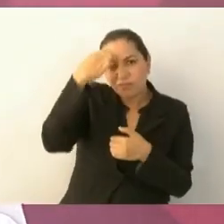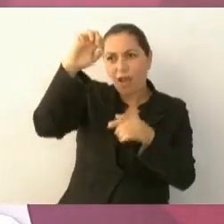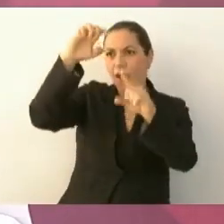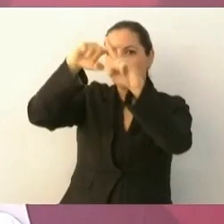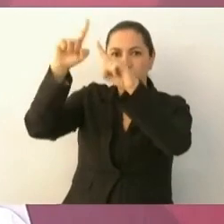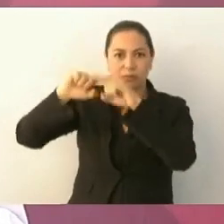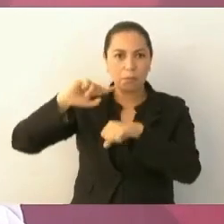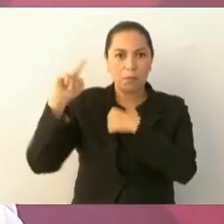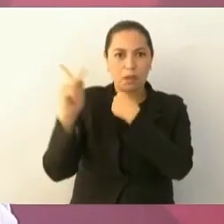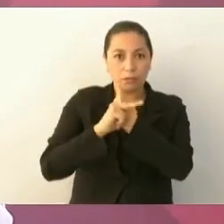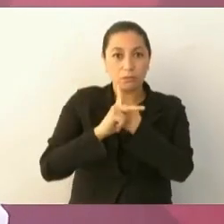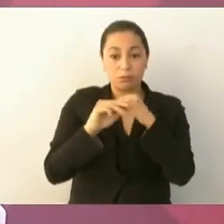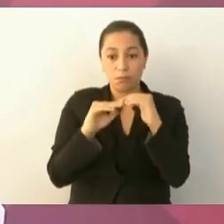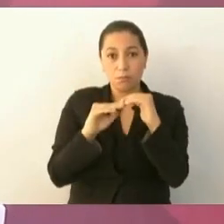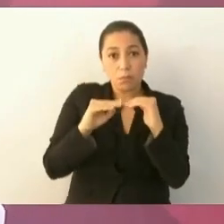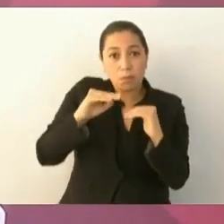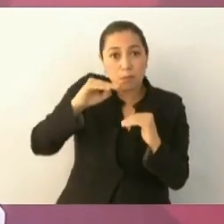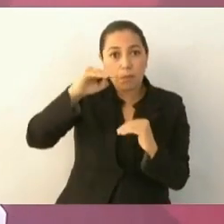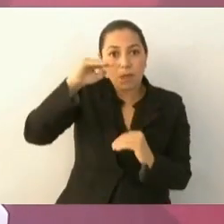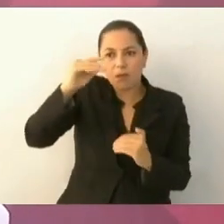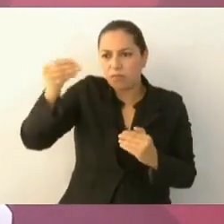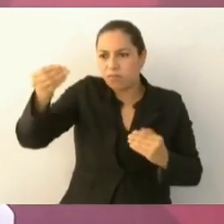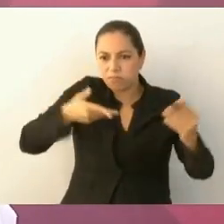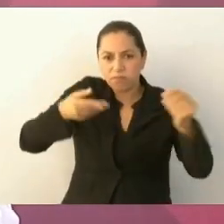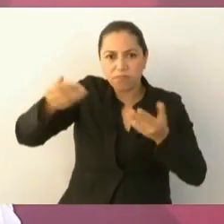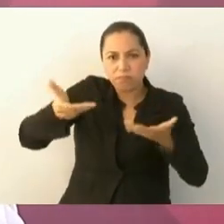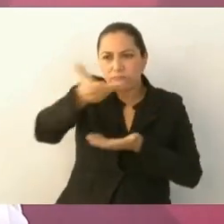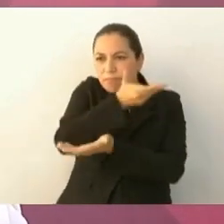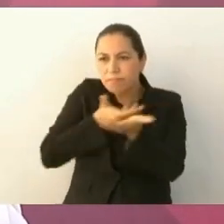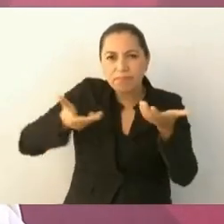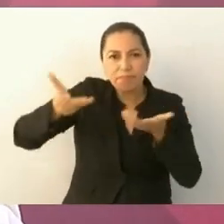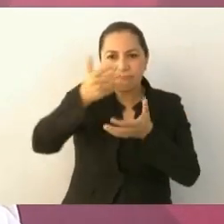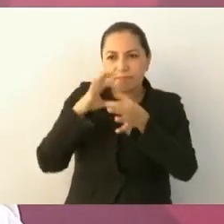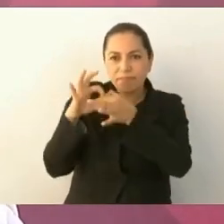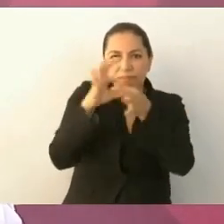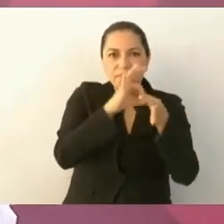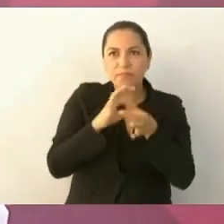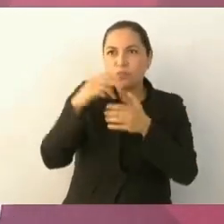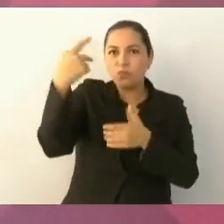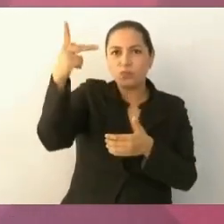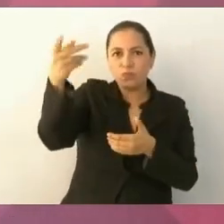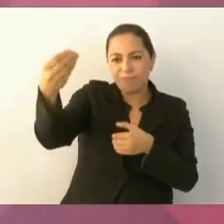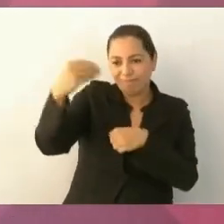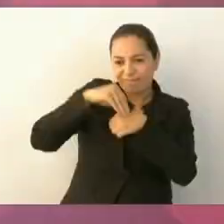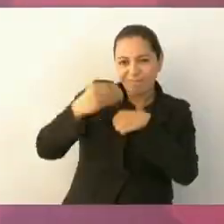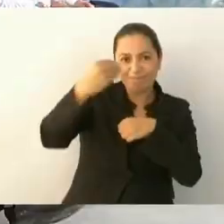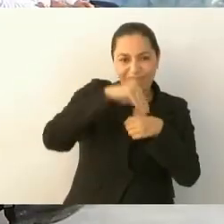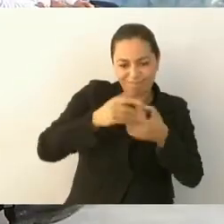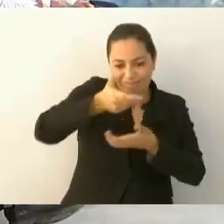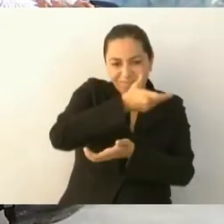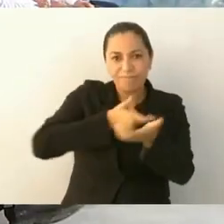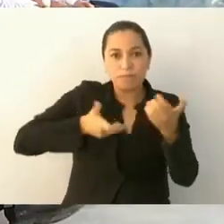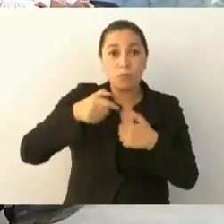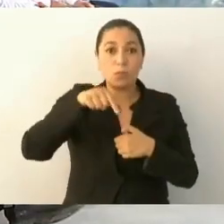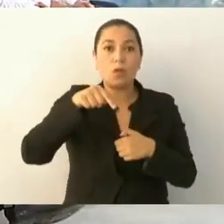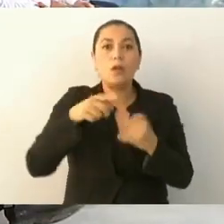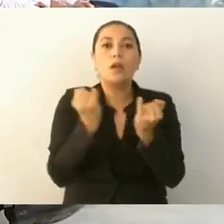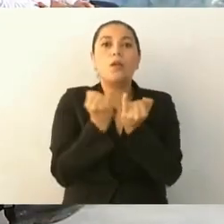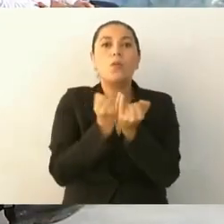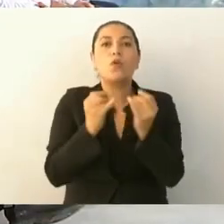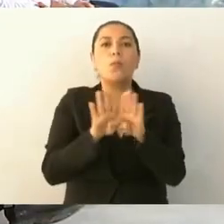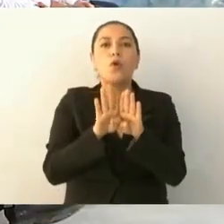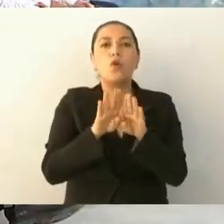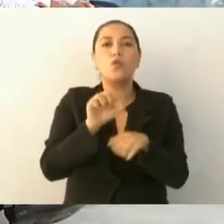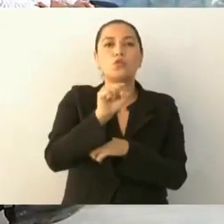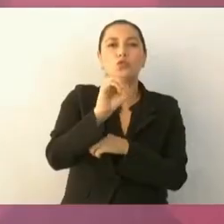inversión extranjera. Ya somos el principal socio económico comercial de